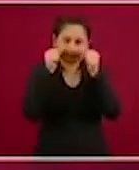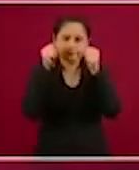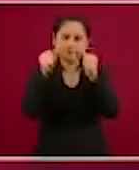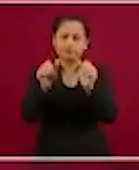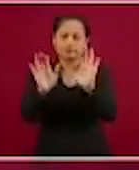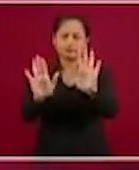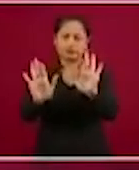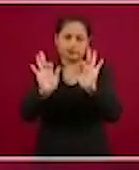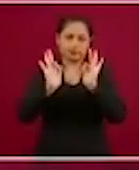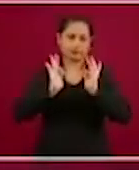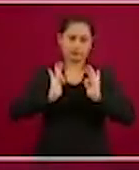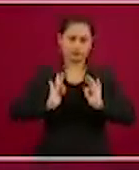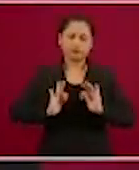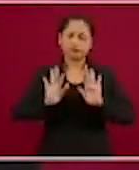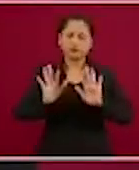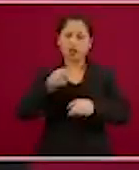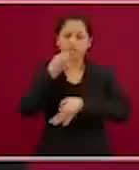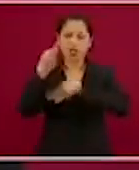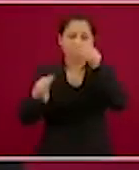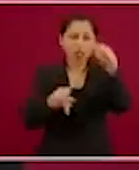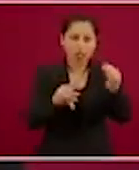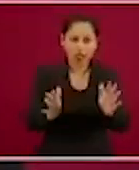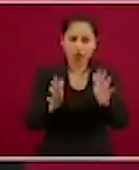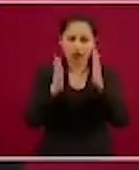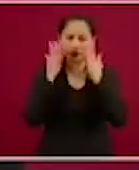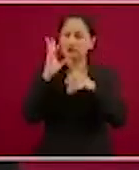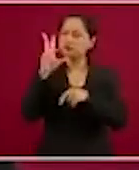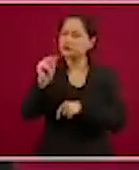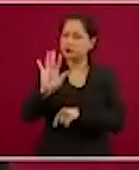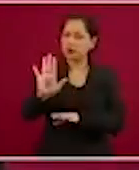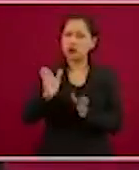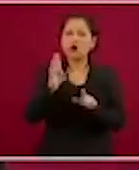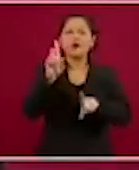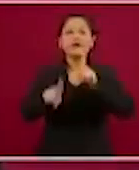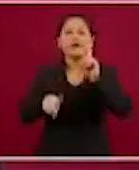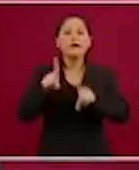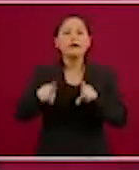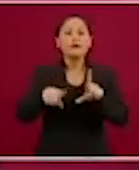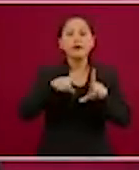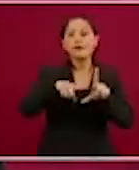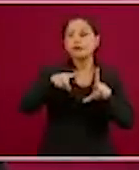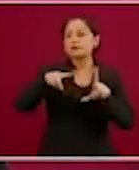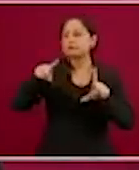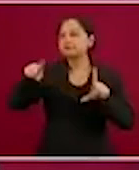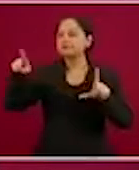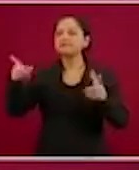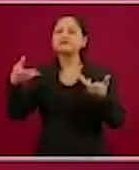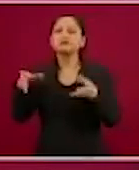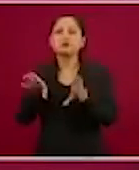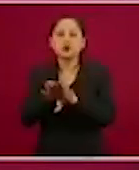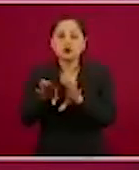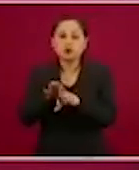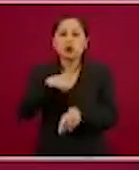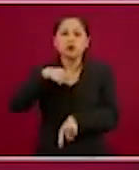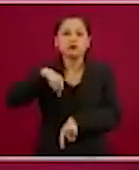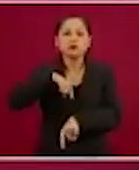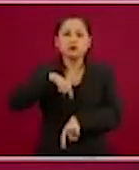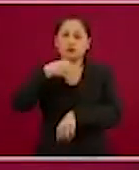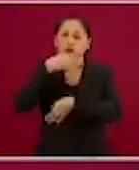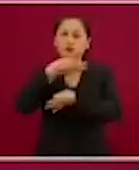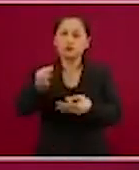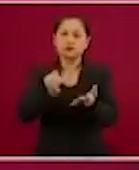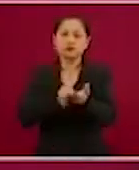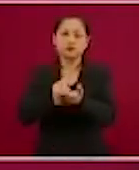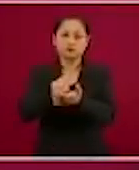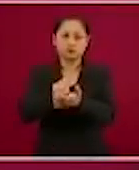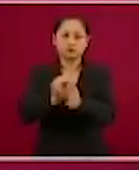54 monitores y 44 camas de terapia intensiva la disponibilidad de ciertos insumos está perturbada